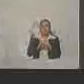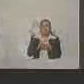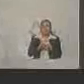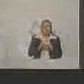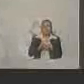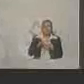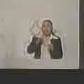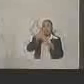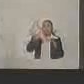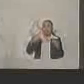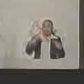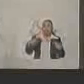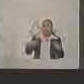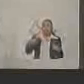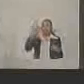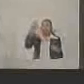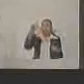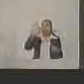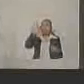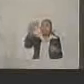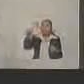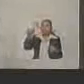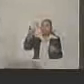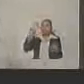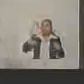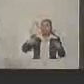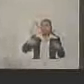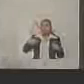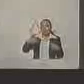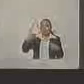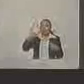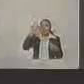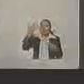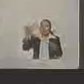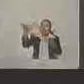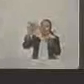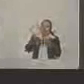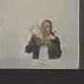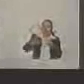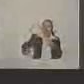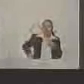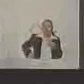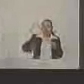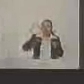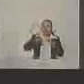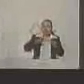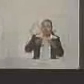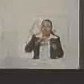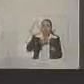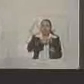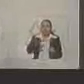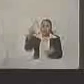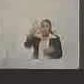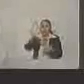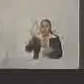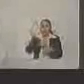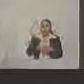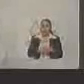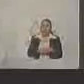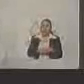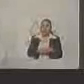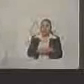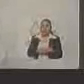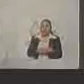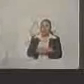aquellos vecinos que tengan la voluntad de ser parte del gobierno puedan hacerlo a través del conocimiento